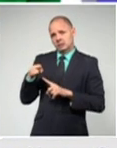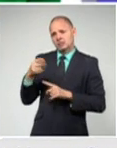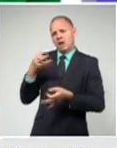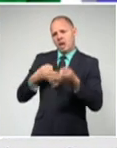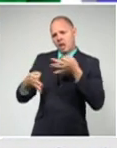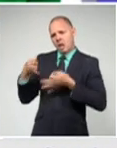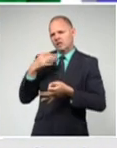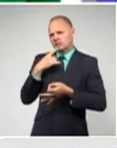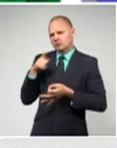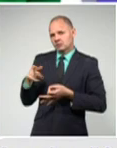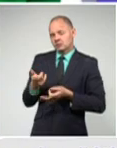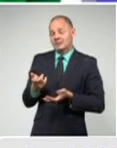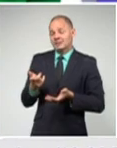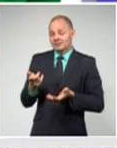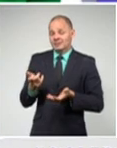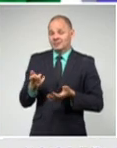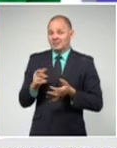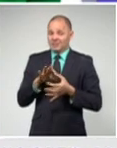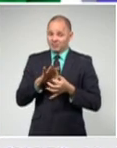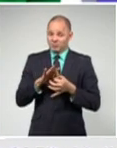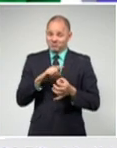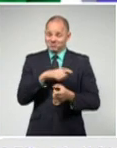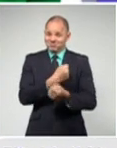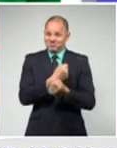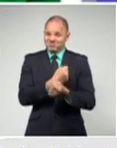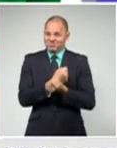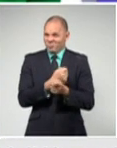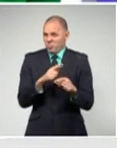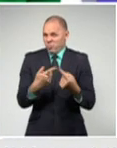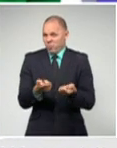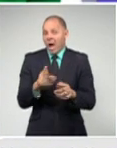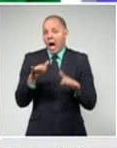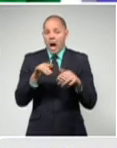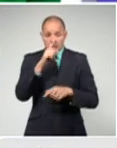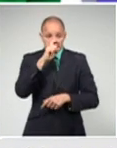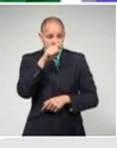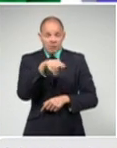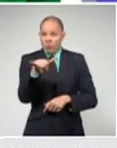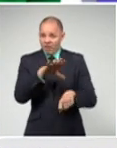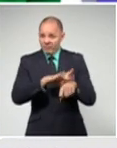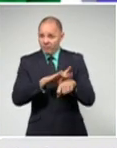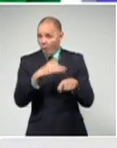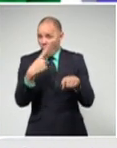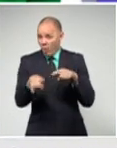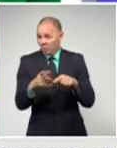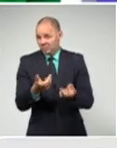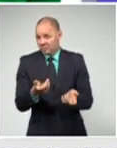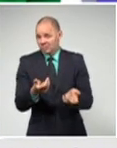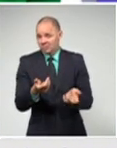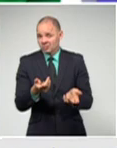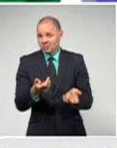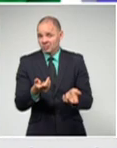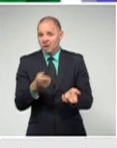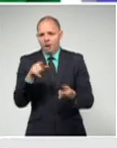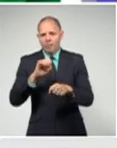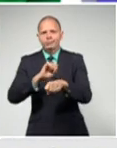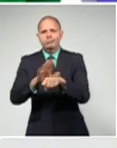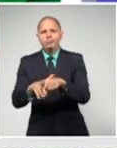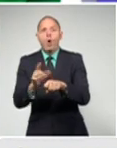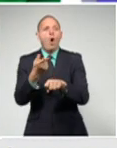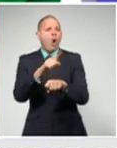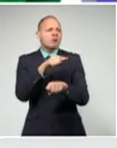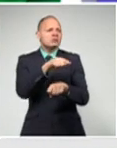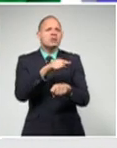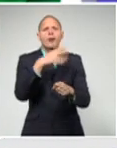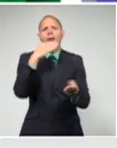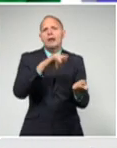comorbilidades en tempranas edades. Y realmente un trabajo excelente de nuestros pediatras,